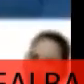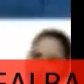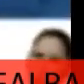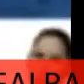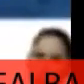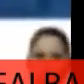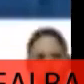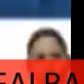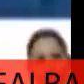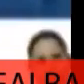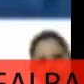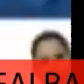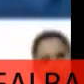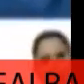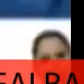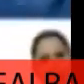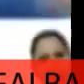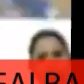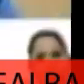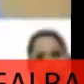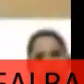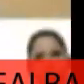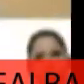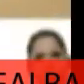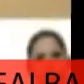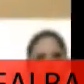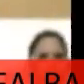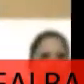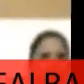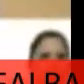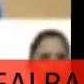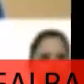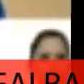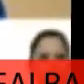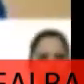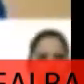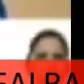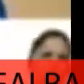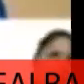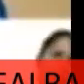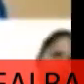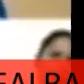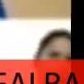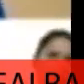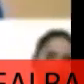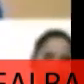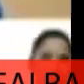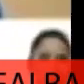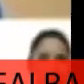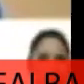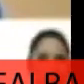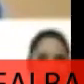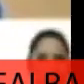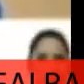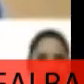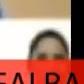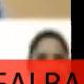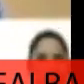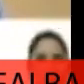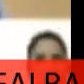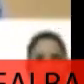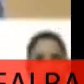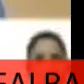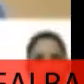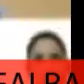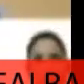implementación, seguimiento y supervisión de la ejecución de esta colaboración y para informar regularmente a las partes con relación a las líneas prioritarias